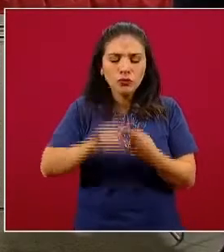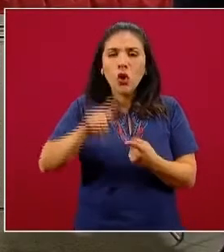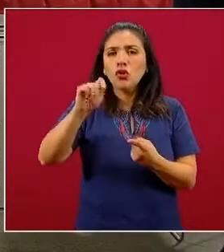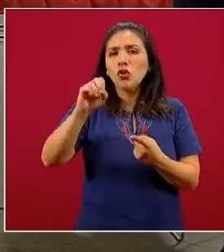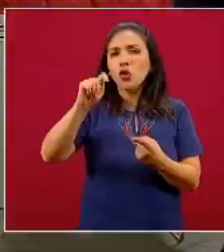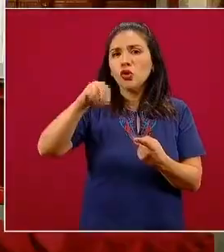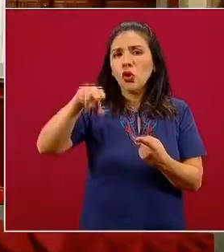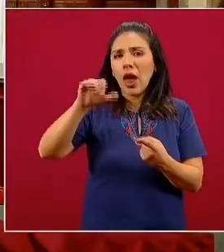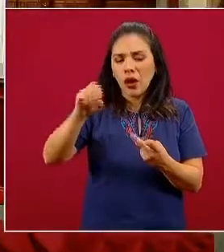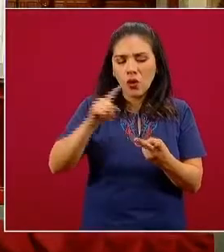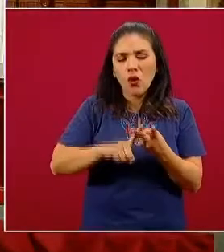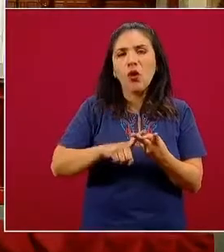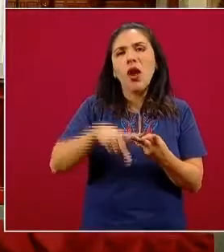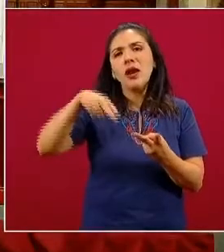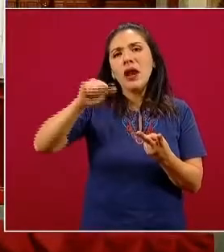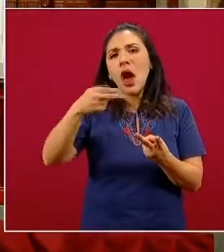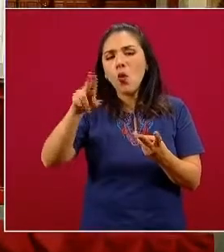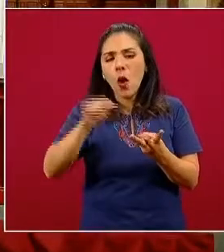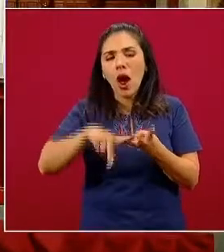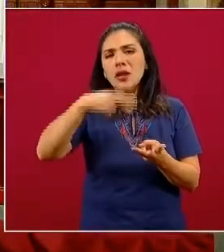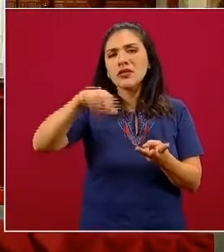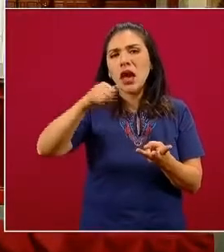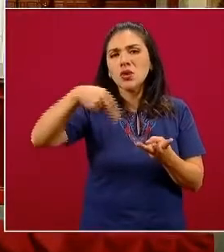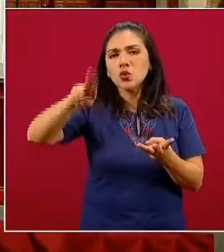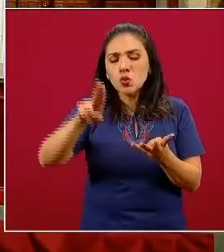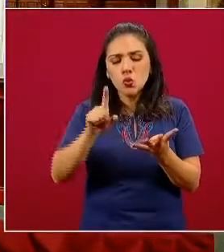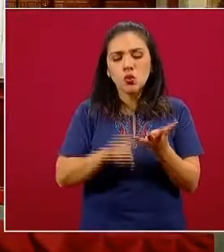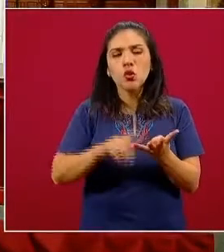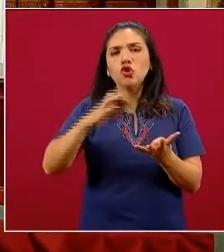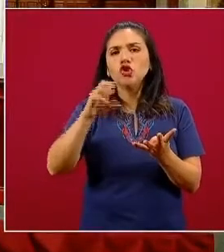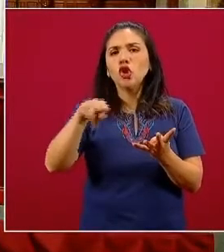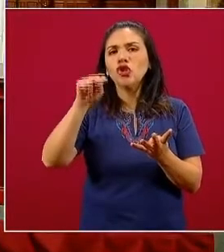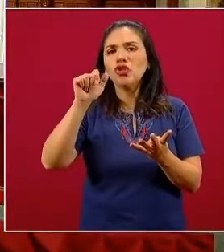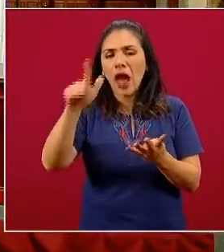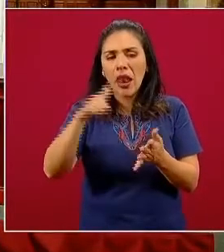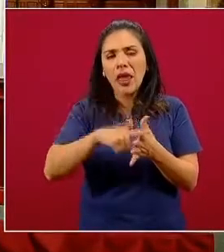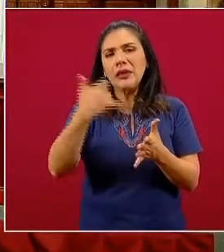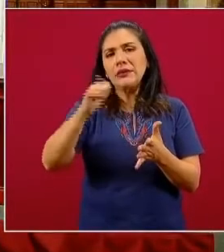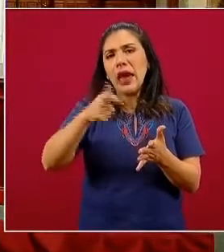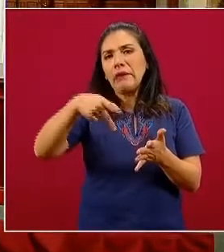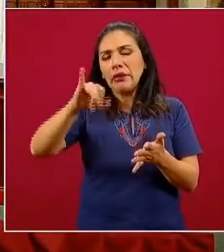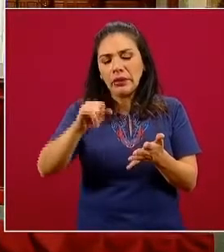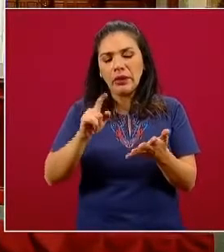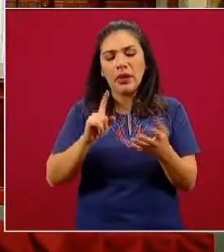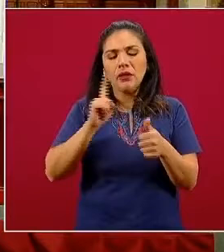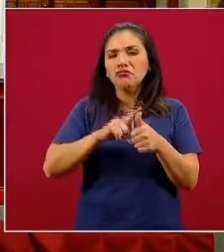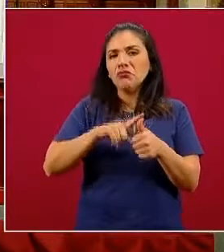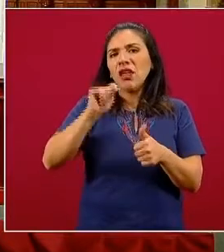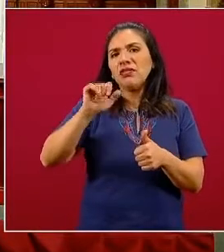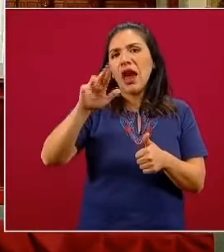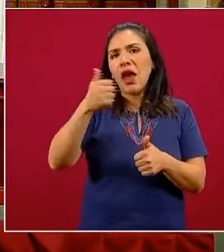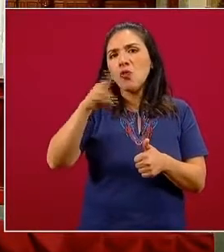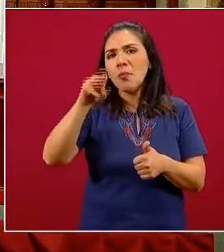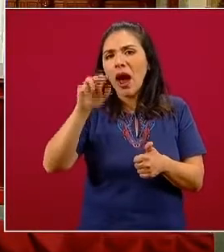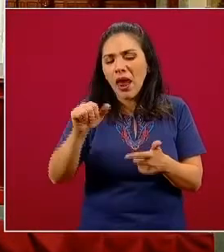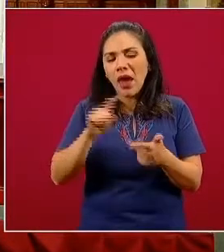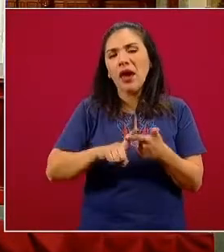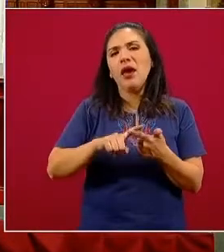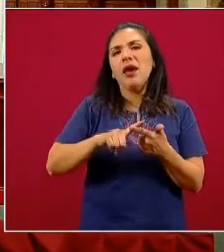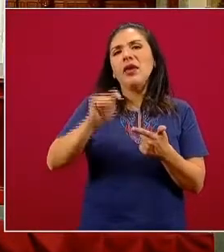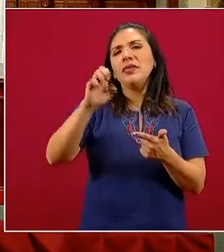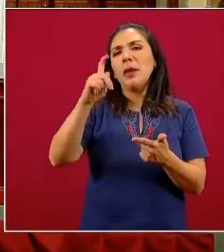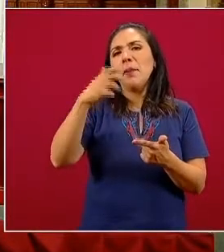Totonaco, el Nahua, Ñañú, Chontal, Yaqui, Tarahumara, Tepehuano, Tarahumara,